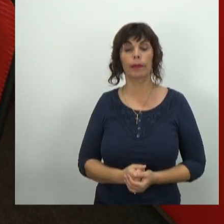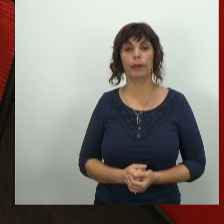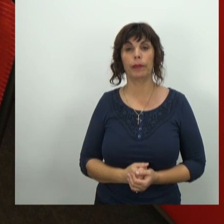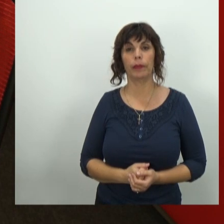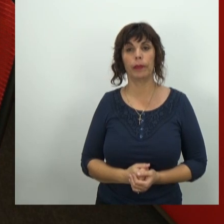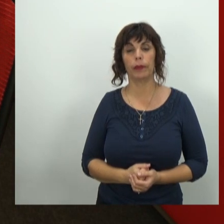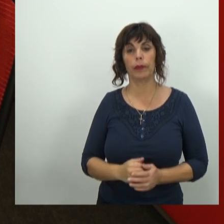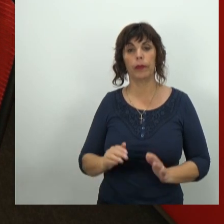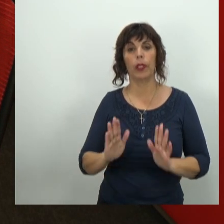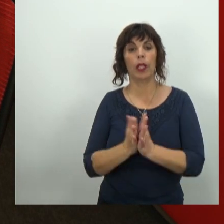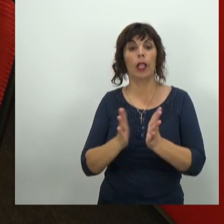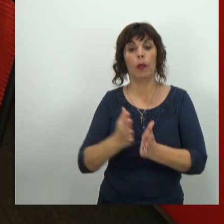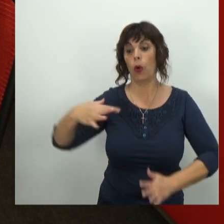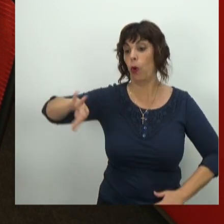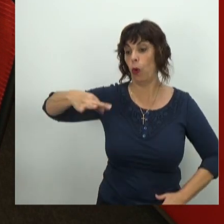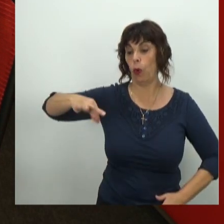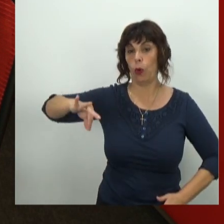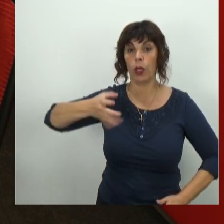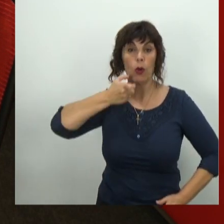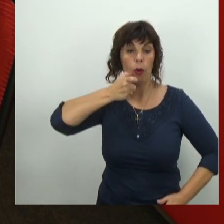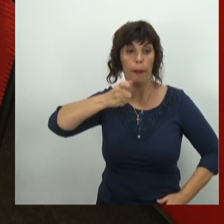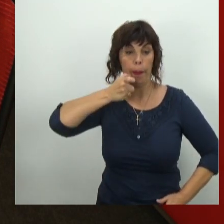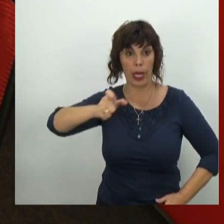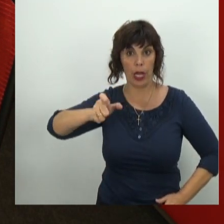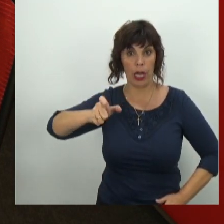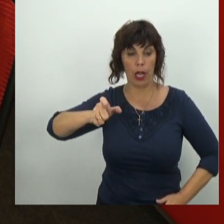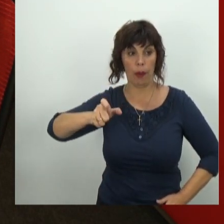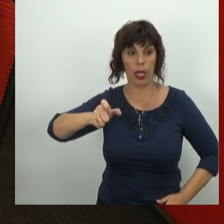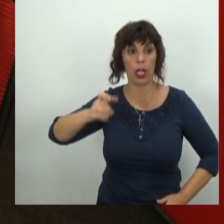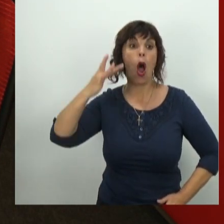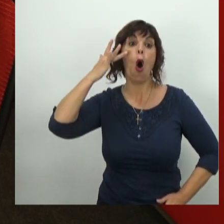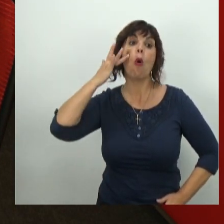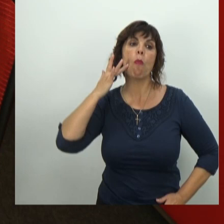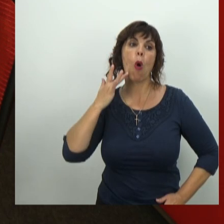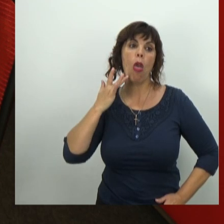el único libro cuyas palabras son 7 veces purificadas,